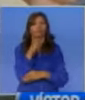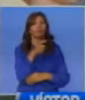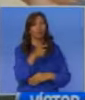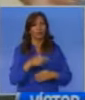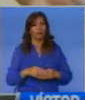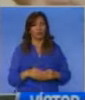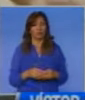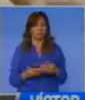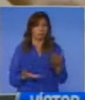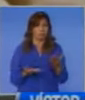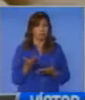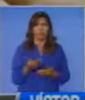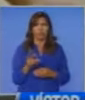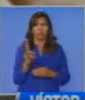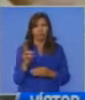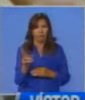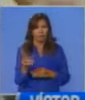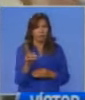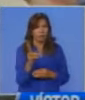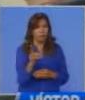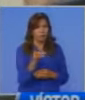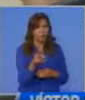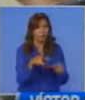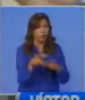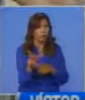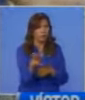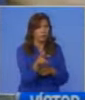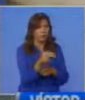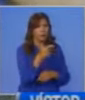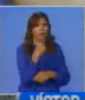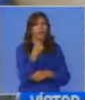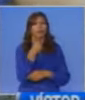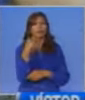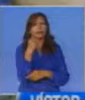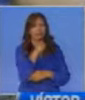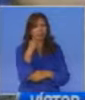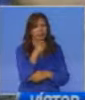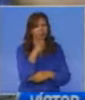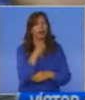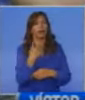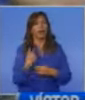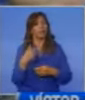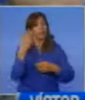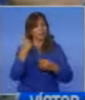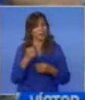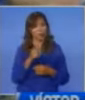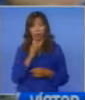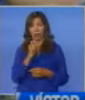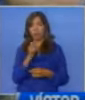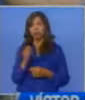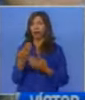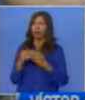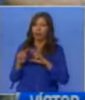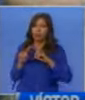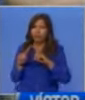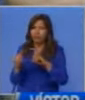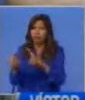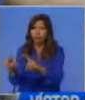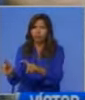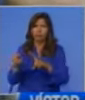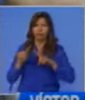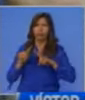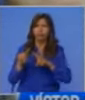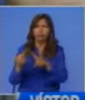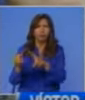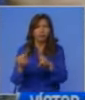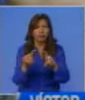que al observar a una persona como el señor Valdivieso, un periodista que se encargaba de hacer una investigación amplia y siendo